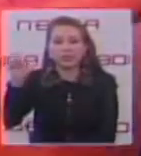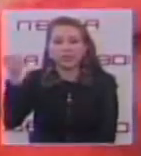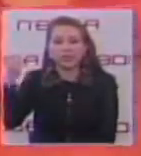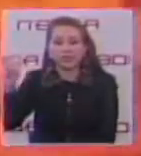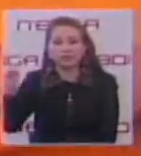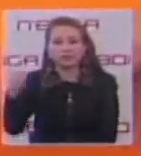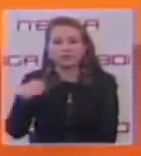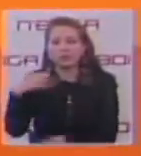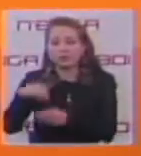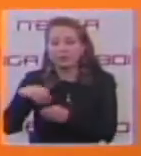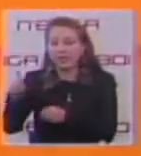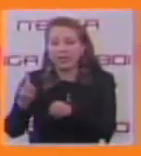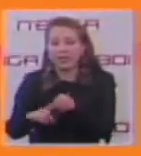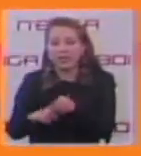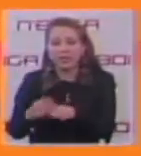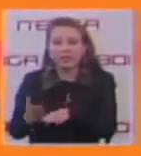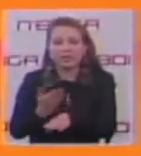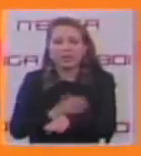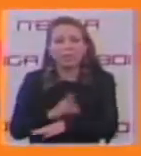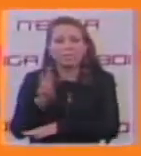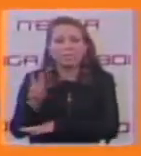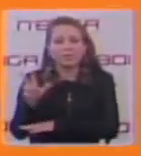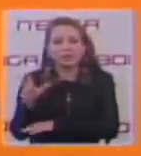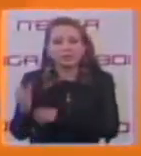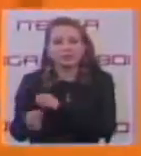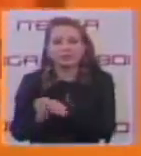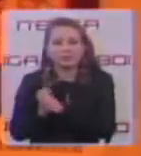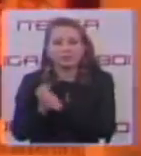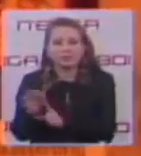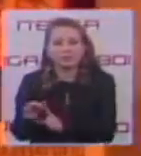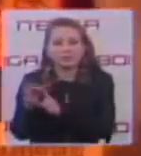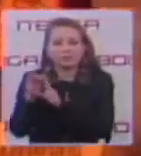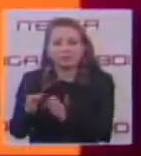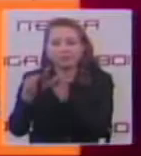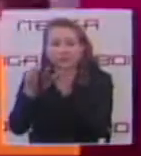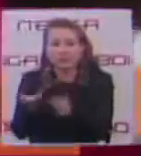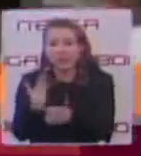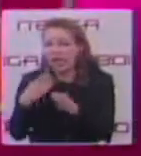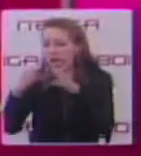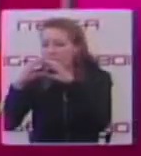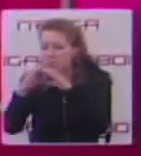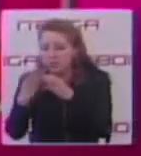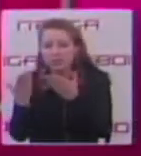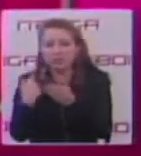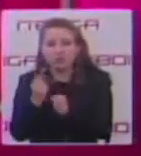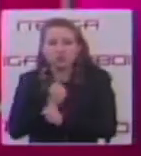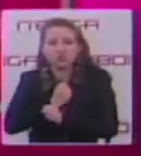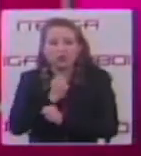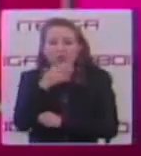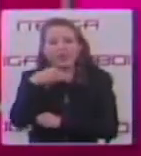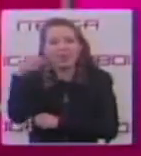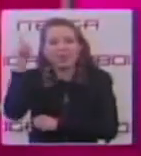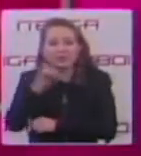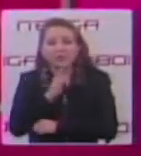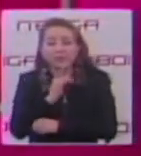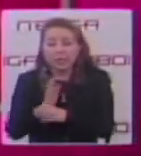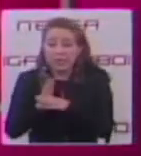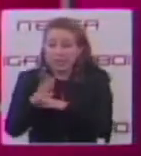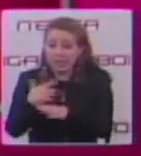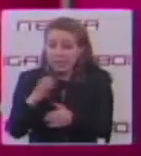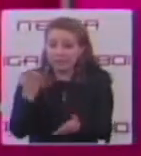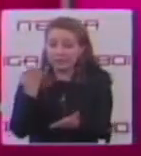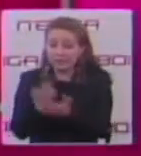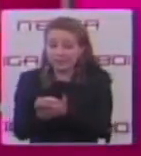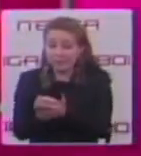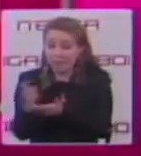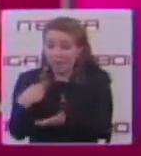marca que está en Quito desde hace 23 años y era especializada en los steak sandwich. Ahora, luego de la adquisición